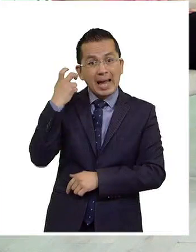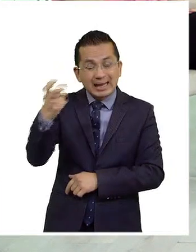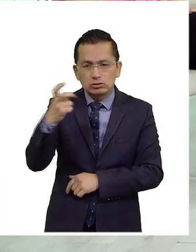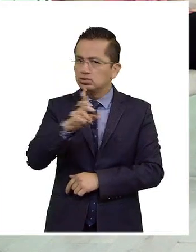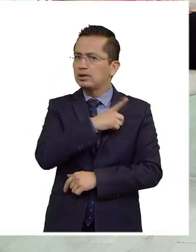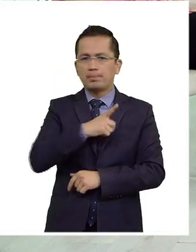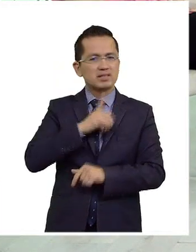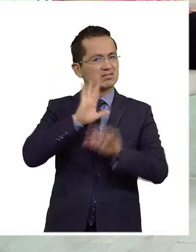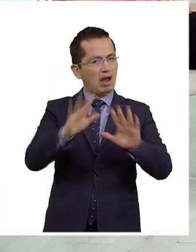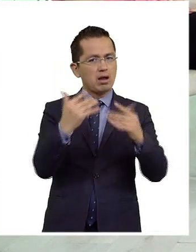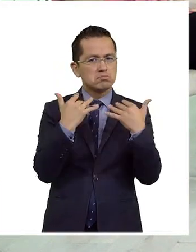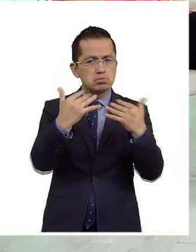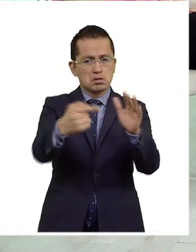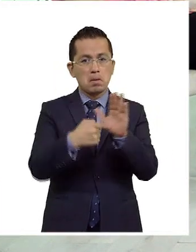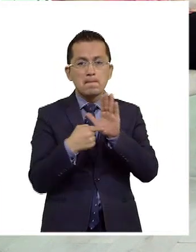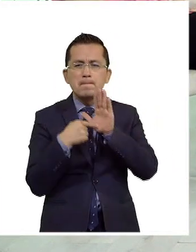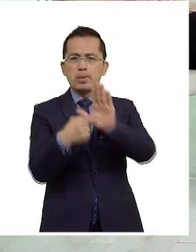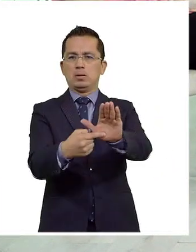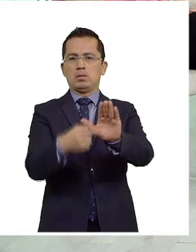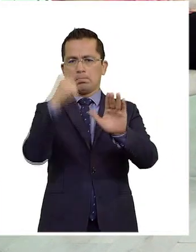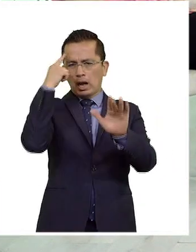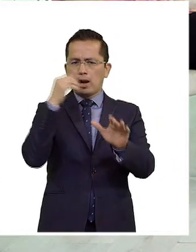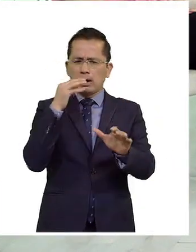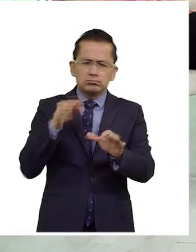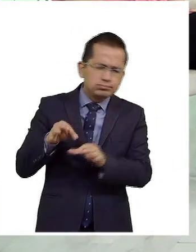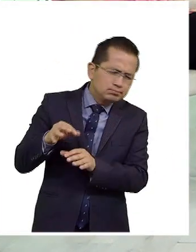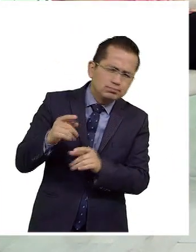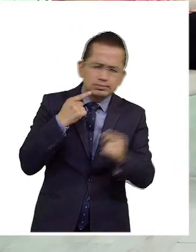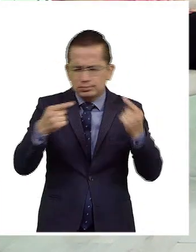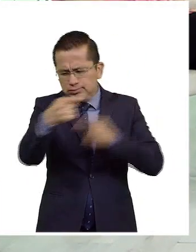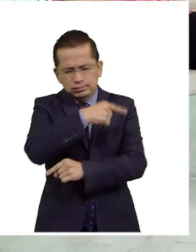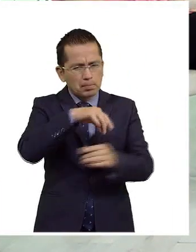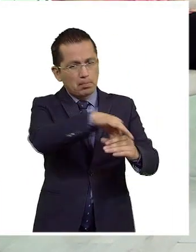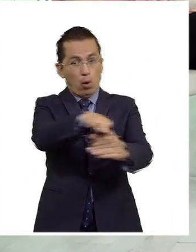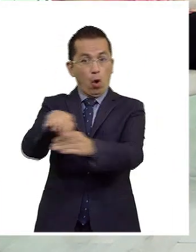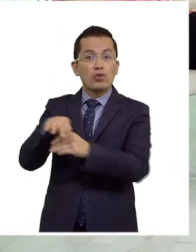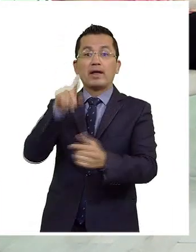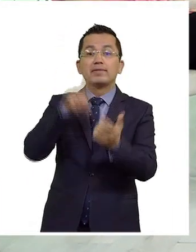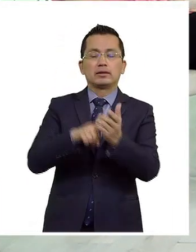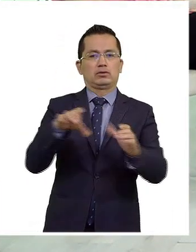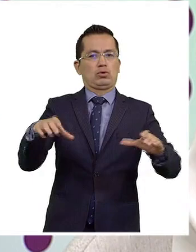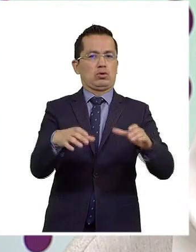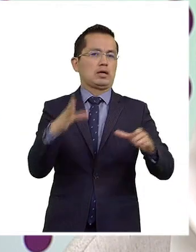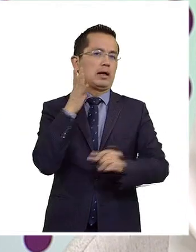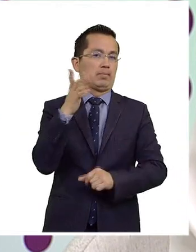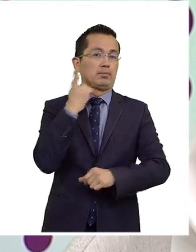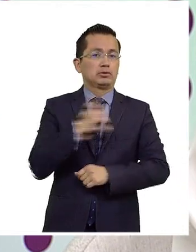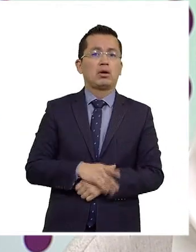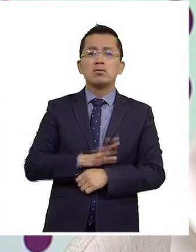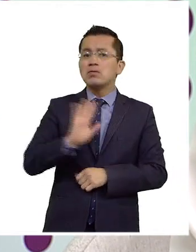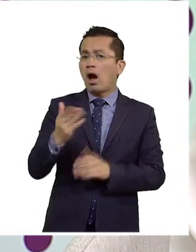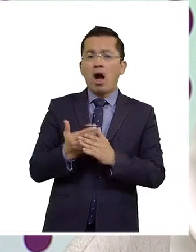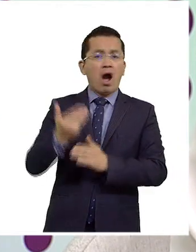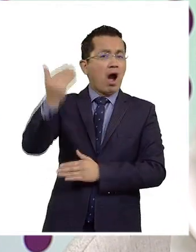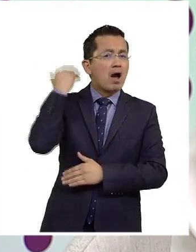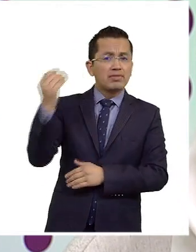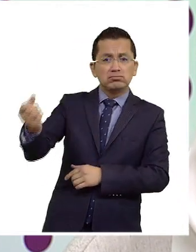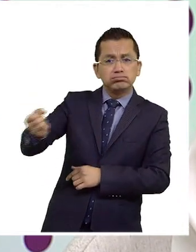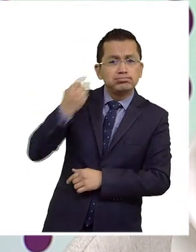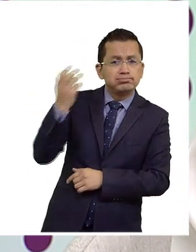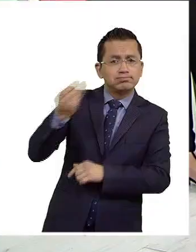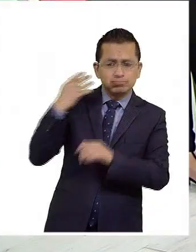dado los foros necesarios para que este tema pueda ser discutido. Nosotros pudimos organizar un foro junto con